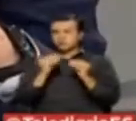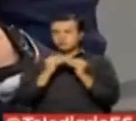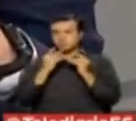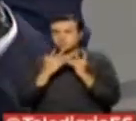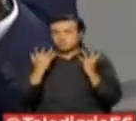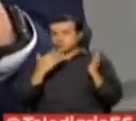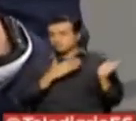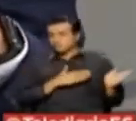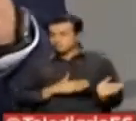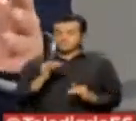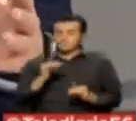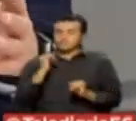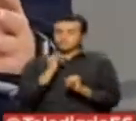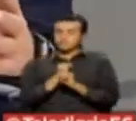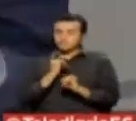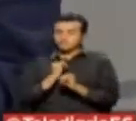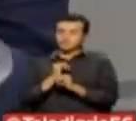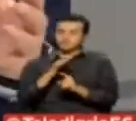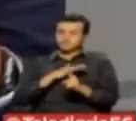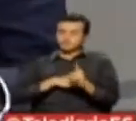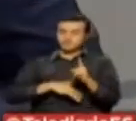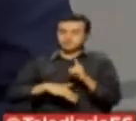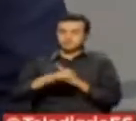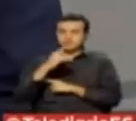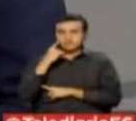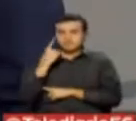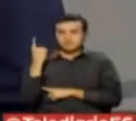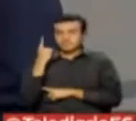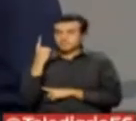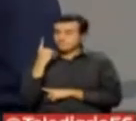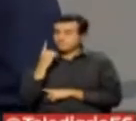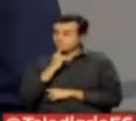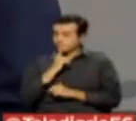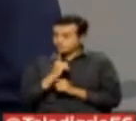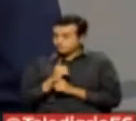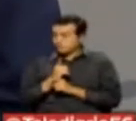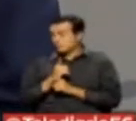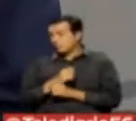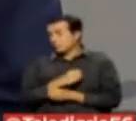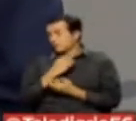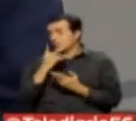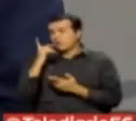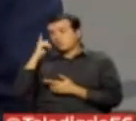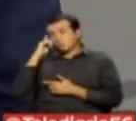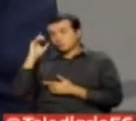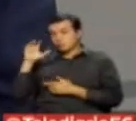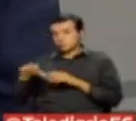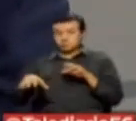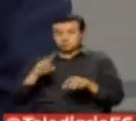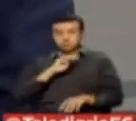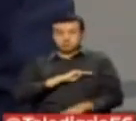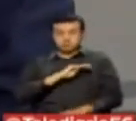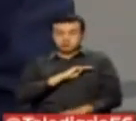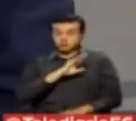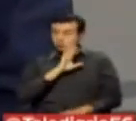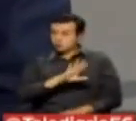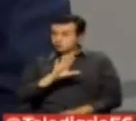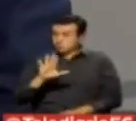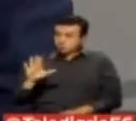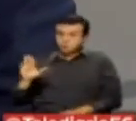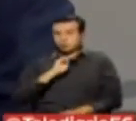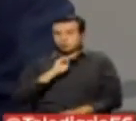institucional en el territorio es ineludible hablar de los gobiernos autónomos descentralizados